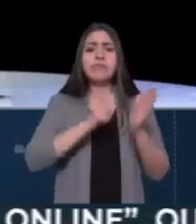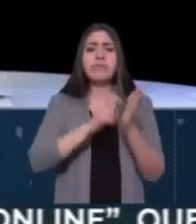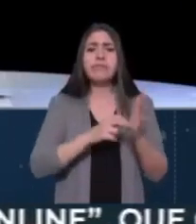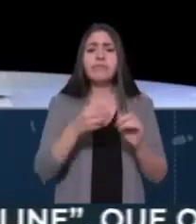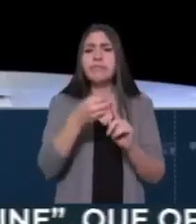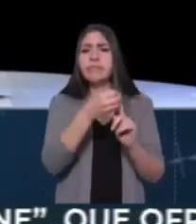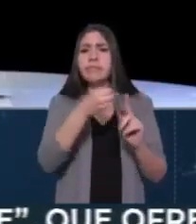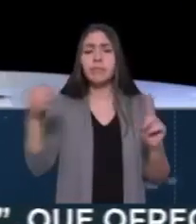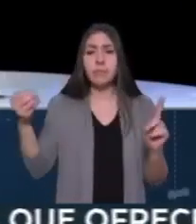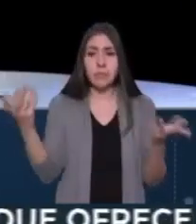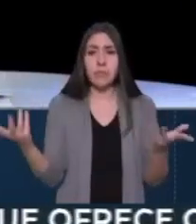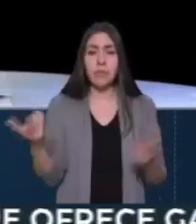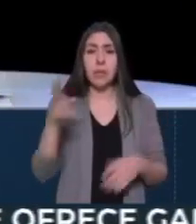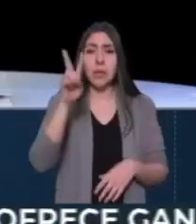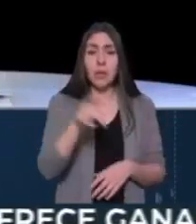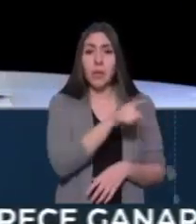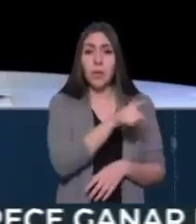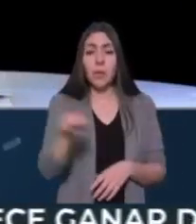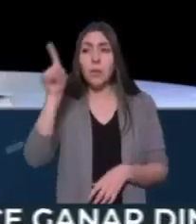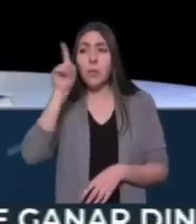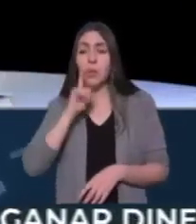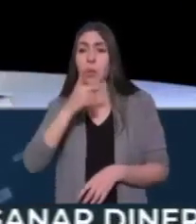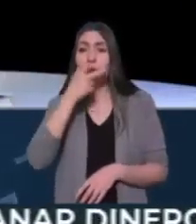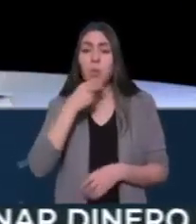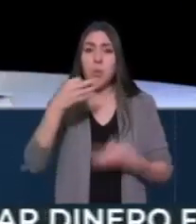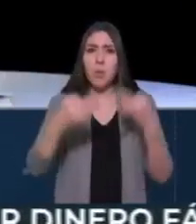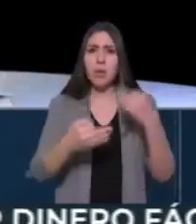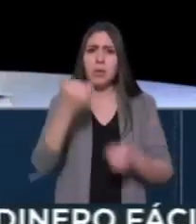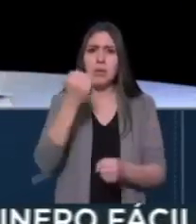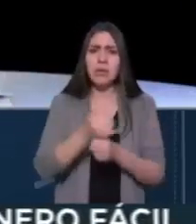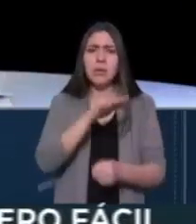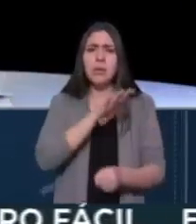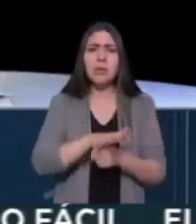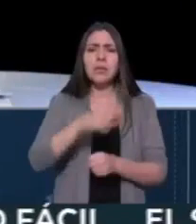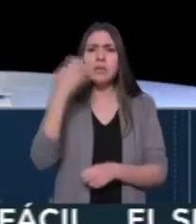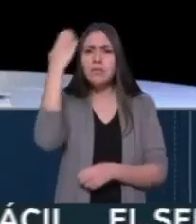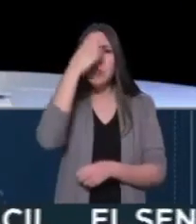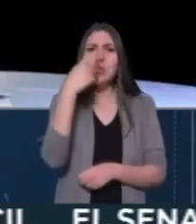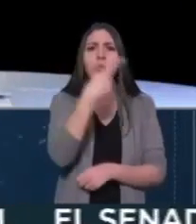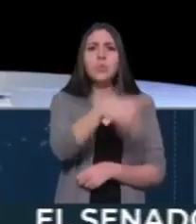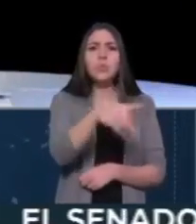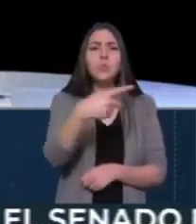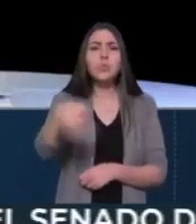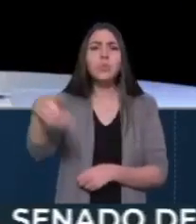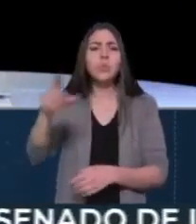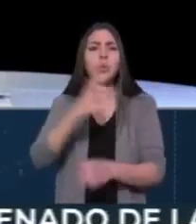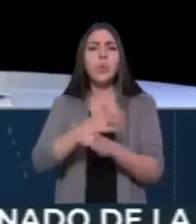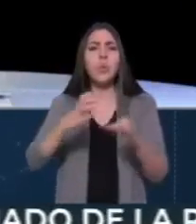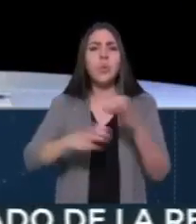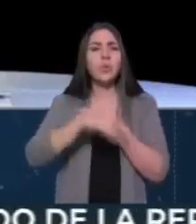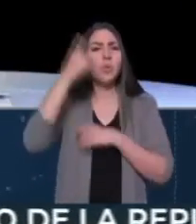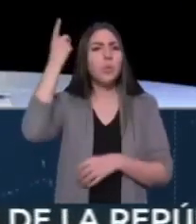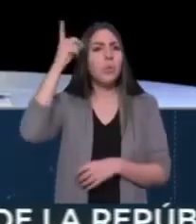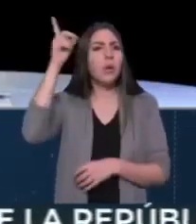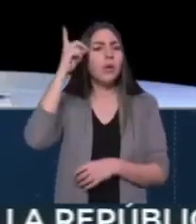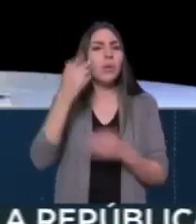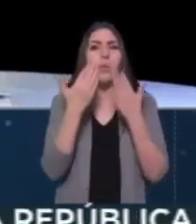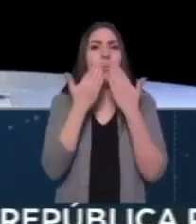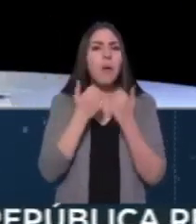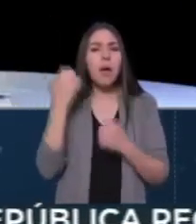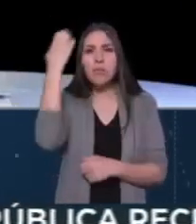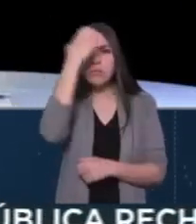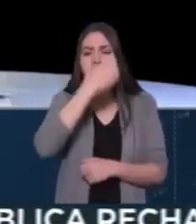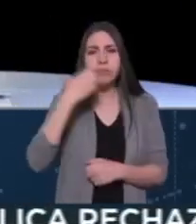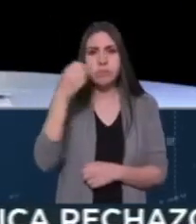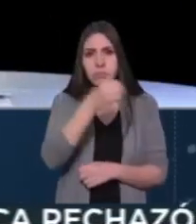jueces y las juezas no tengan un seguimiento, por ejemplo, de su patrimonio. Eso es importante. Un juez